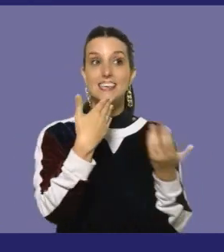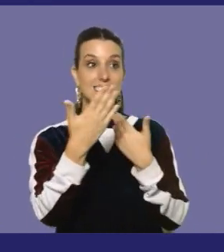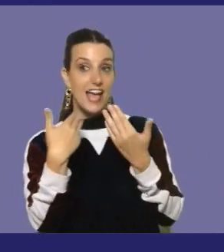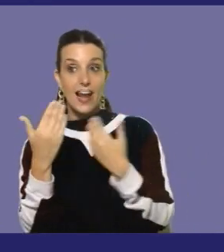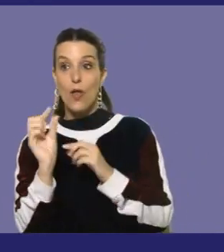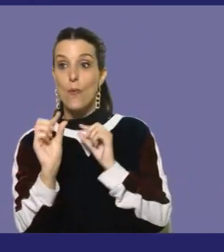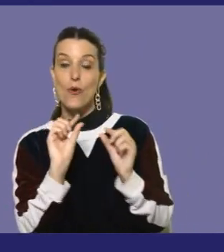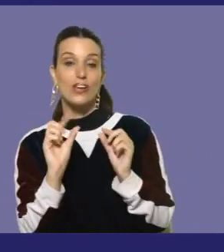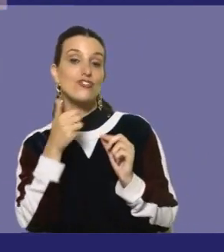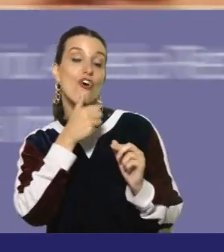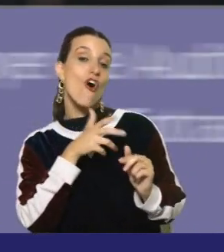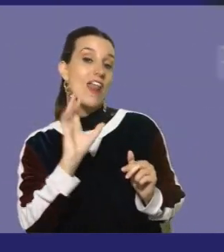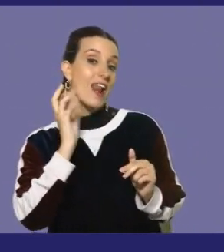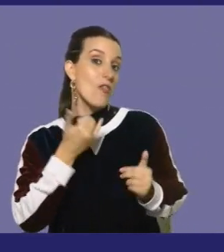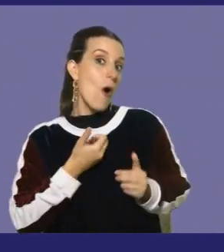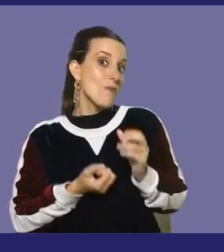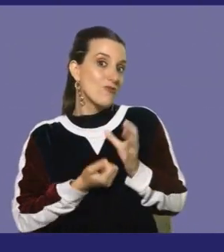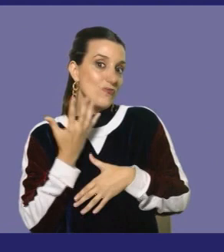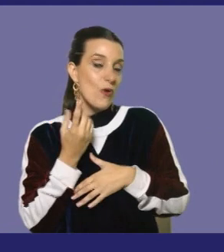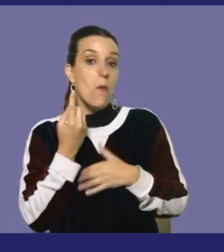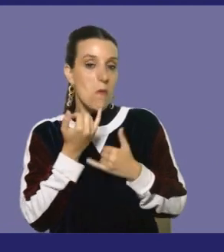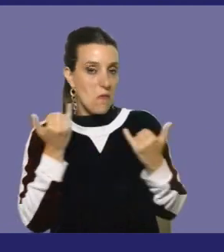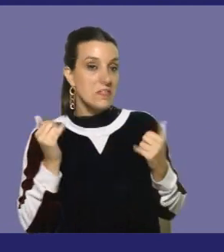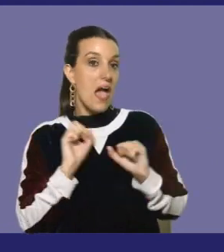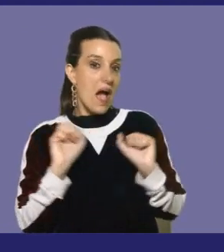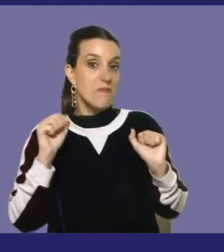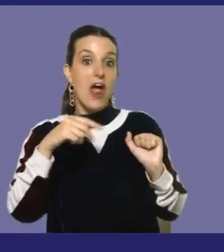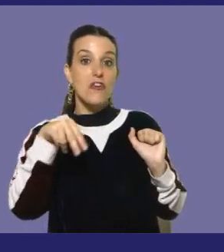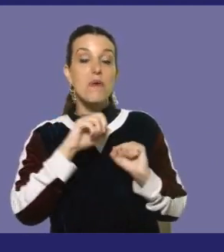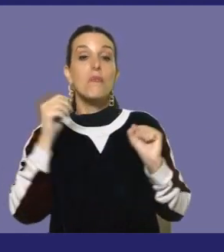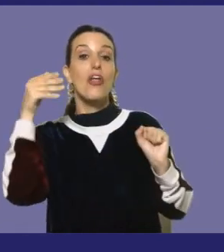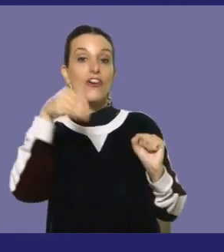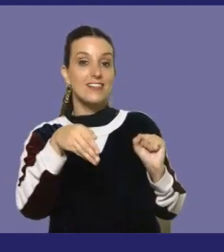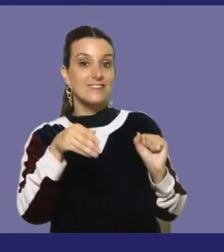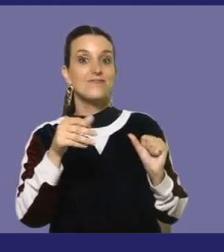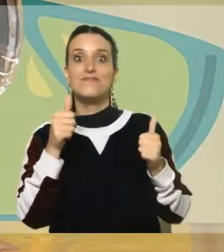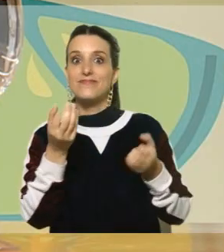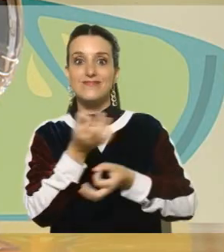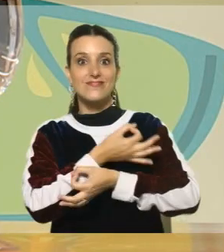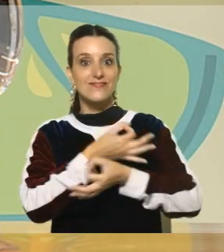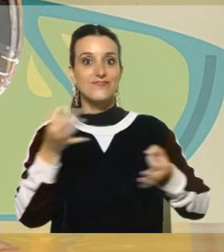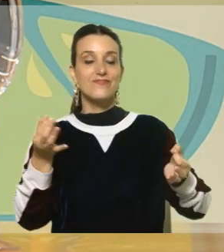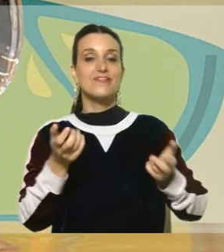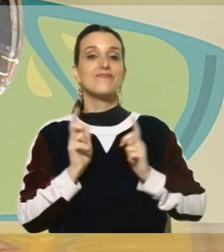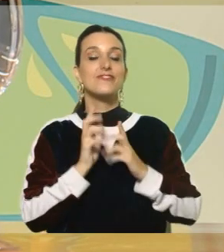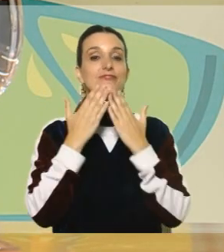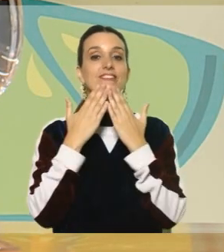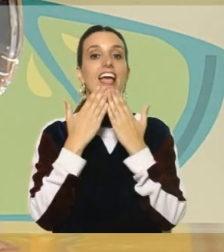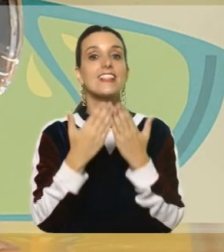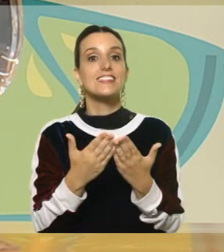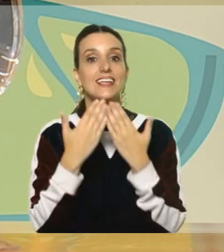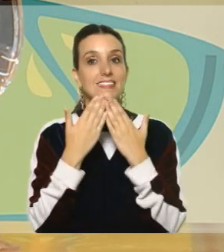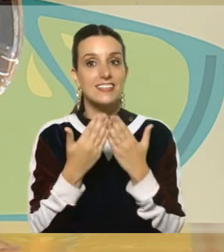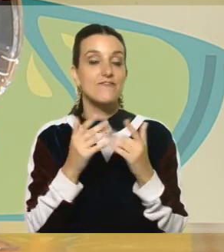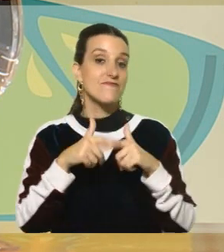de la historia de la radio. ¿Por qué no en algún día de estos de noviembre estaremos por allí? Perfecto, entonces, Daniel, muchísimas gracias,